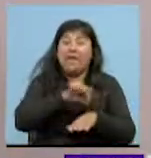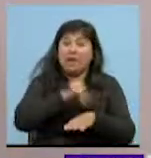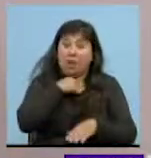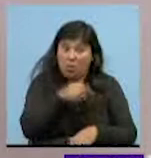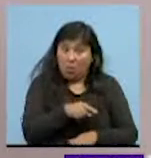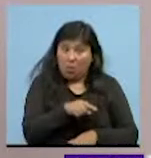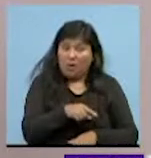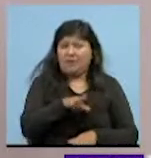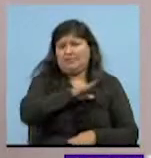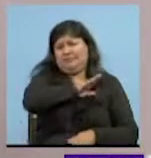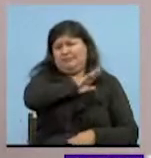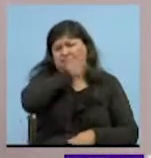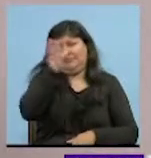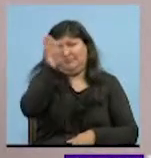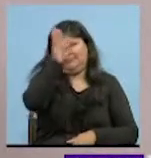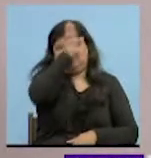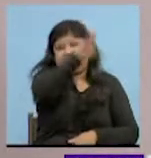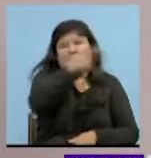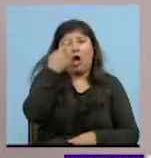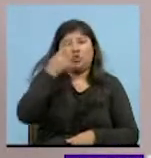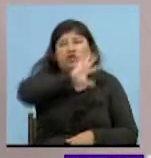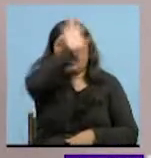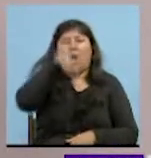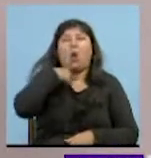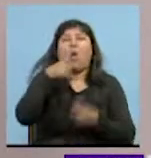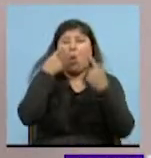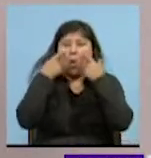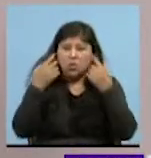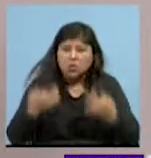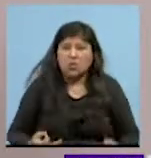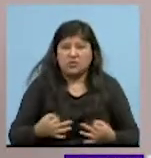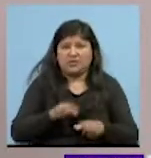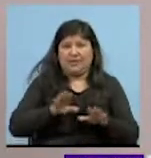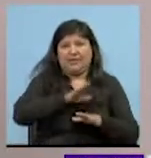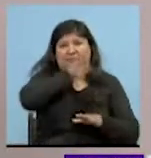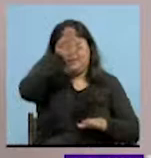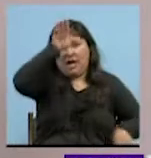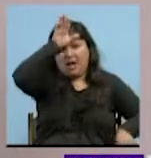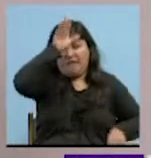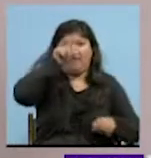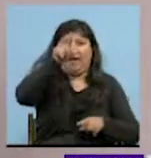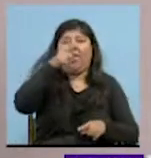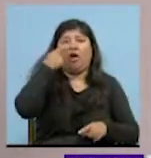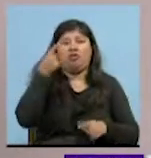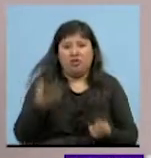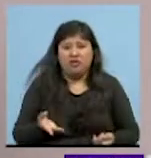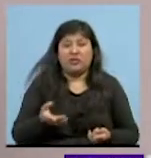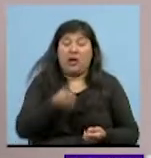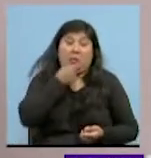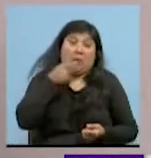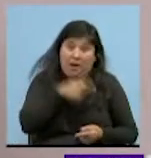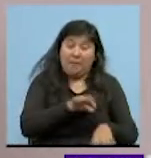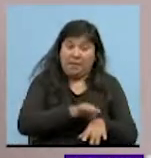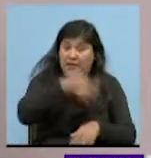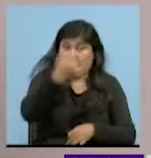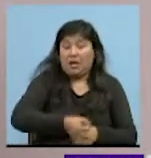también el departamento de Susques. Es de aquellas médicas que si tiene que ir a lomo de mula hasta las zonas alejadas